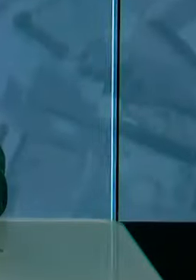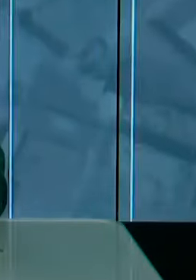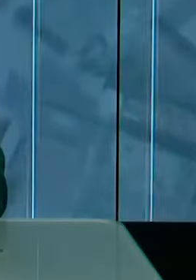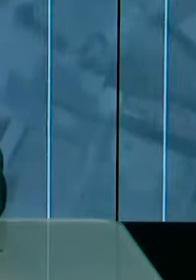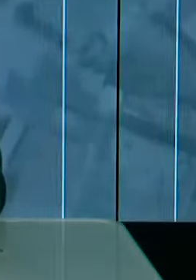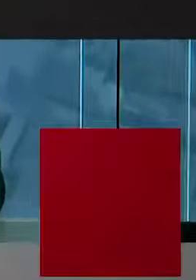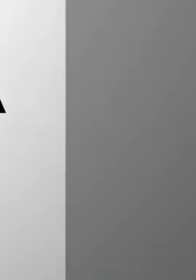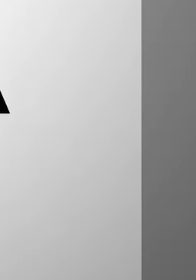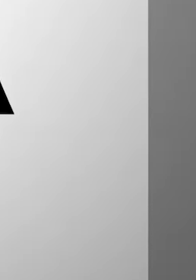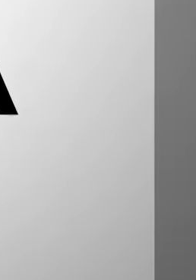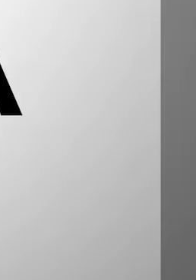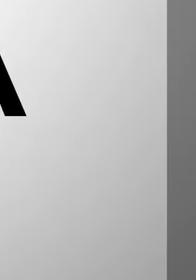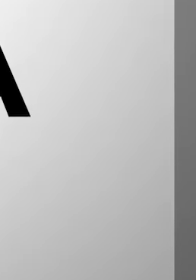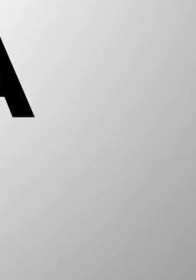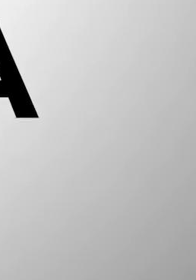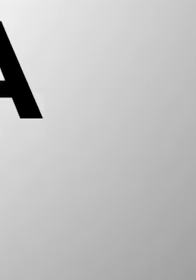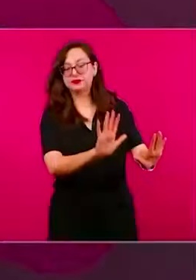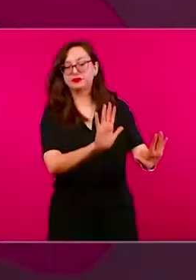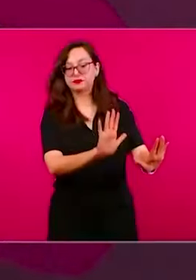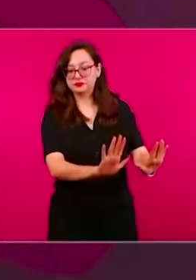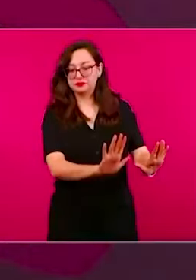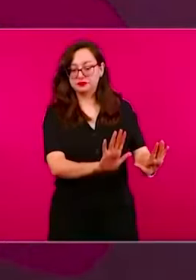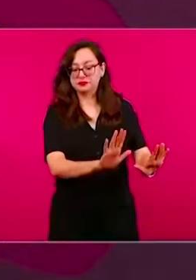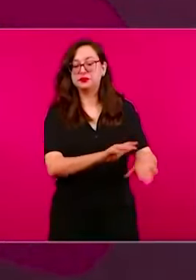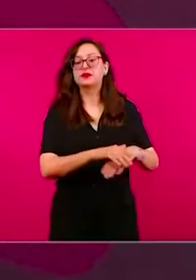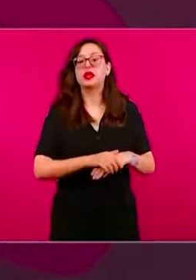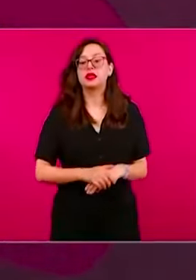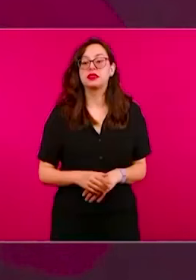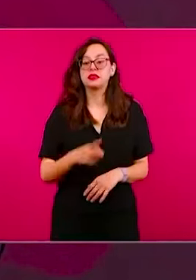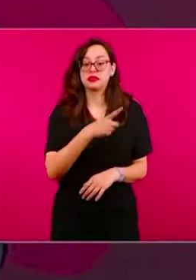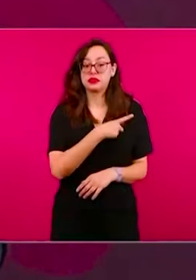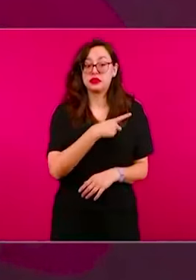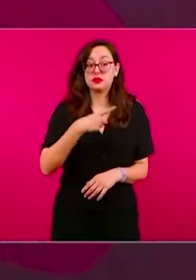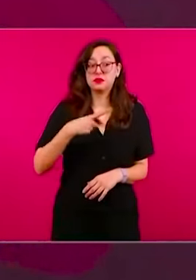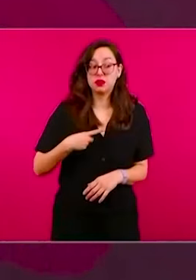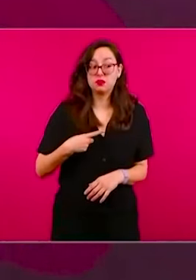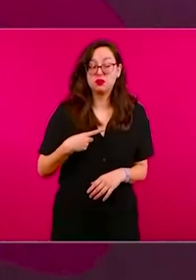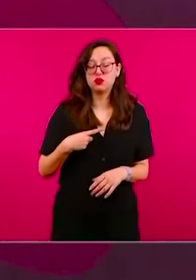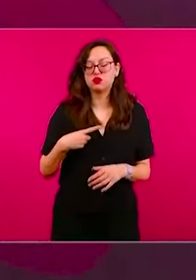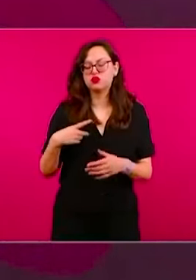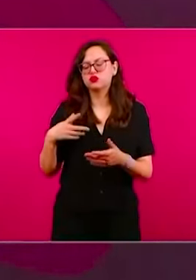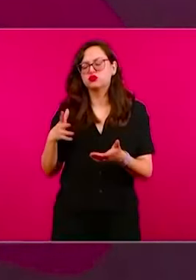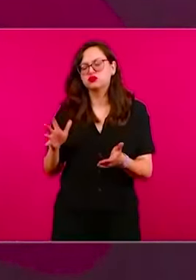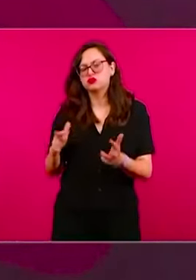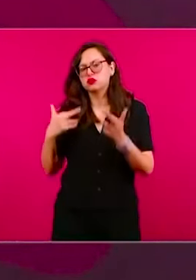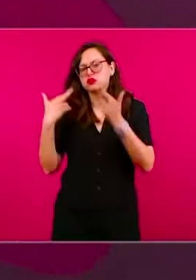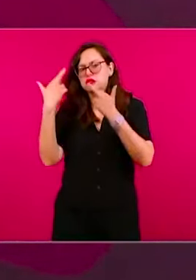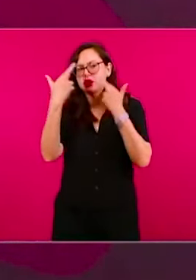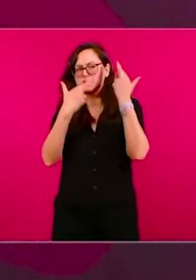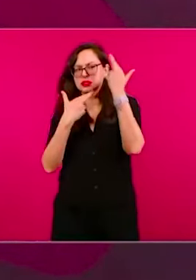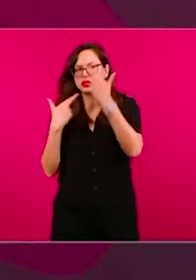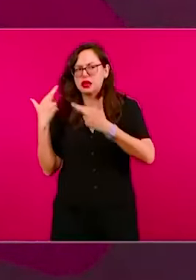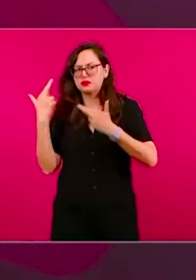en casos de corrupción. Una resolución del Instituto Nacional de Acceso a la Información